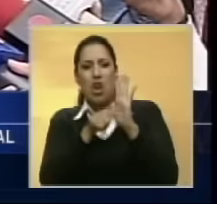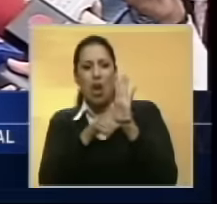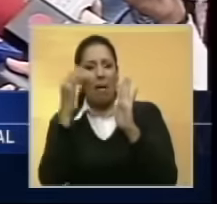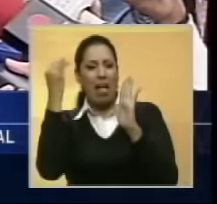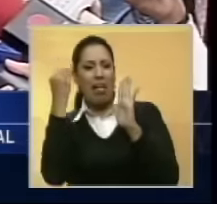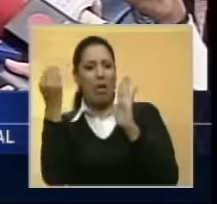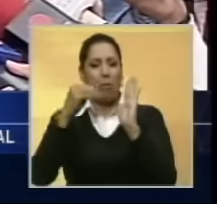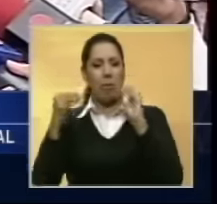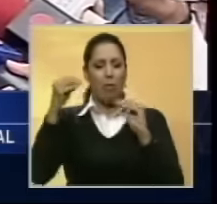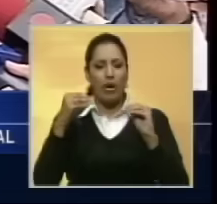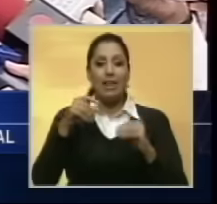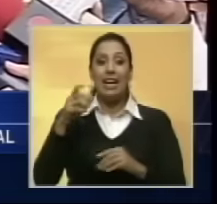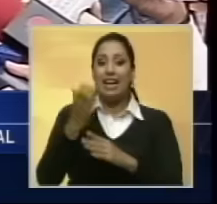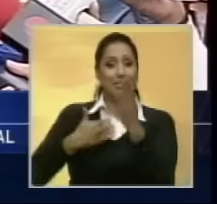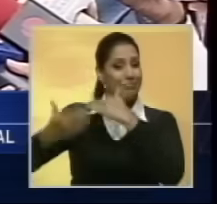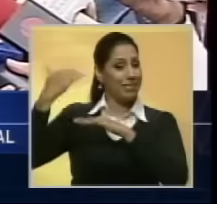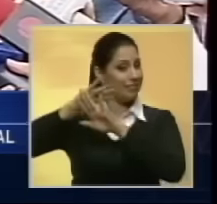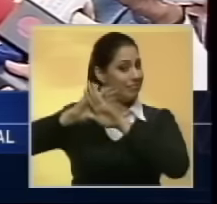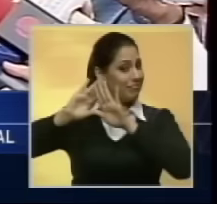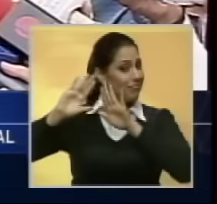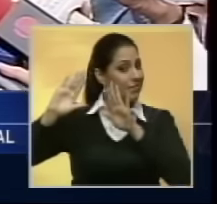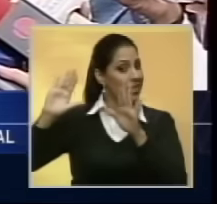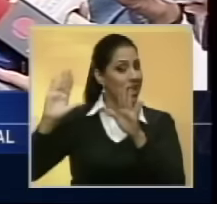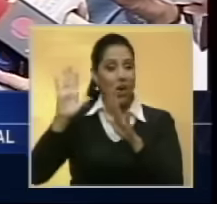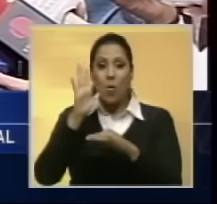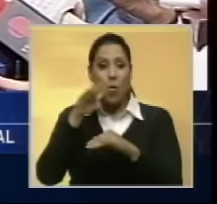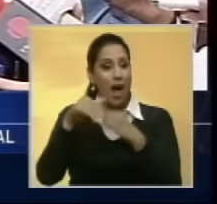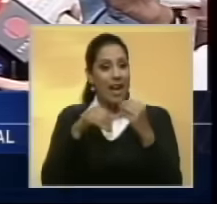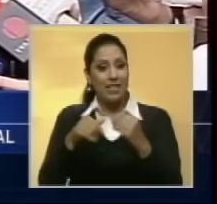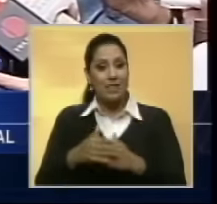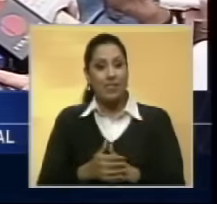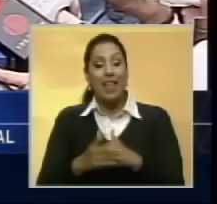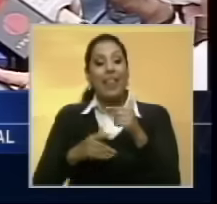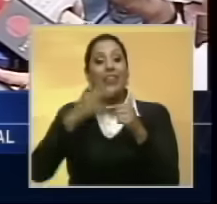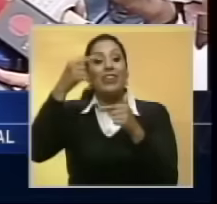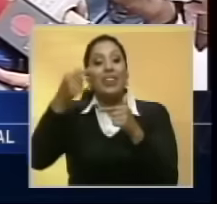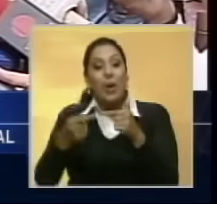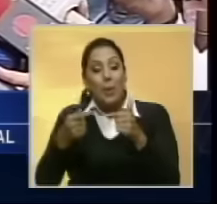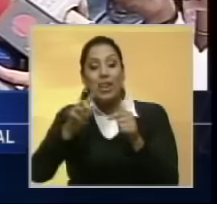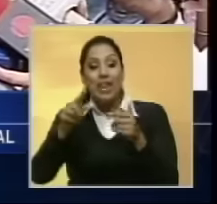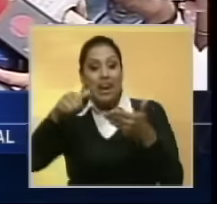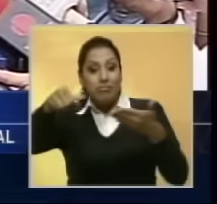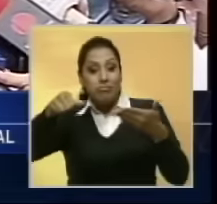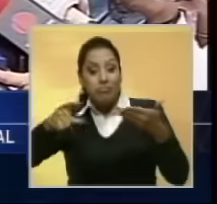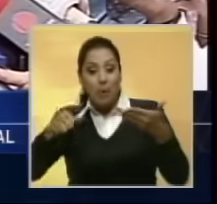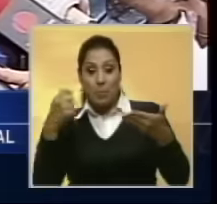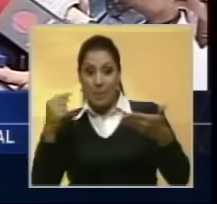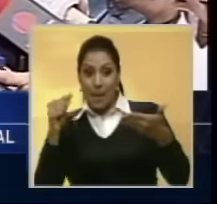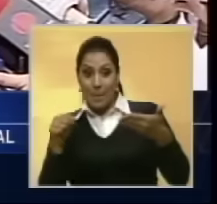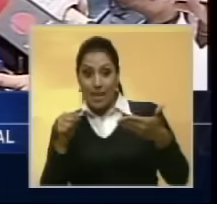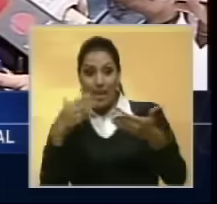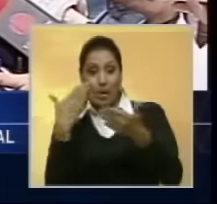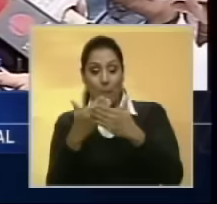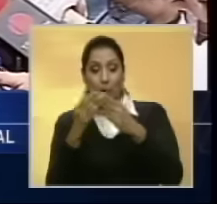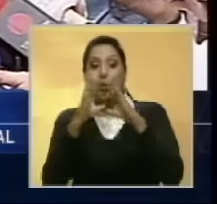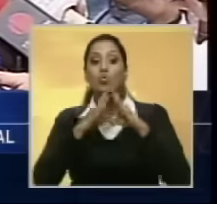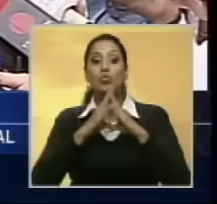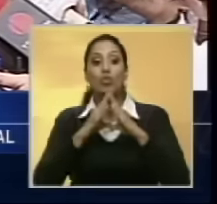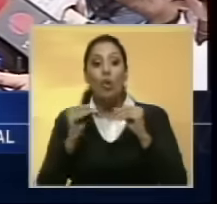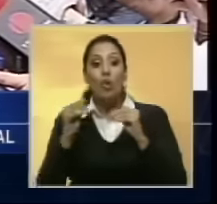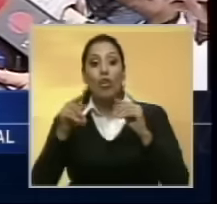irreglamentario, eso quedó atrás, eso no tiene que ver nada con esto. Después que fueron legalizadas todas las firmas, validadas todas las